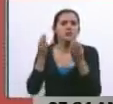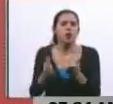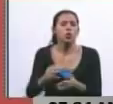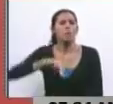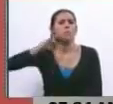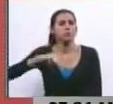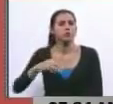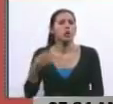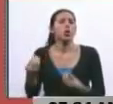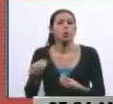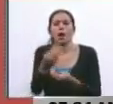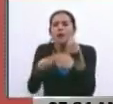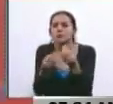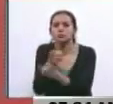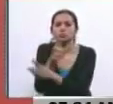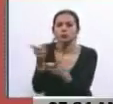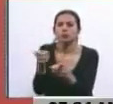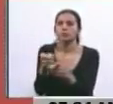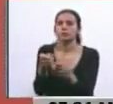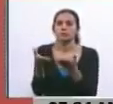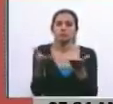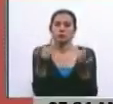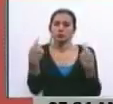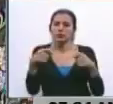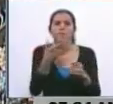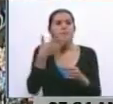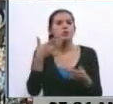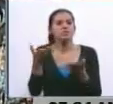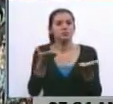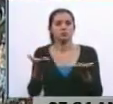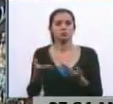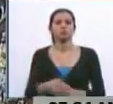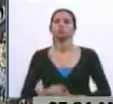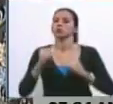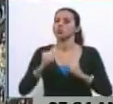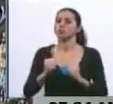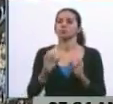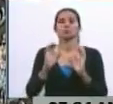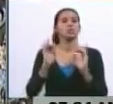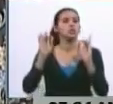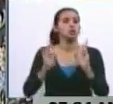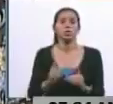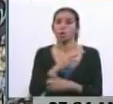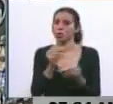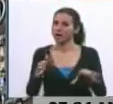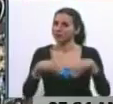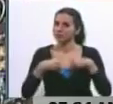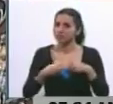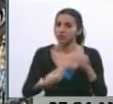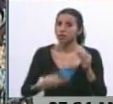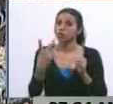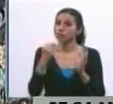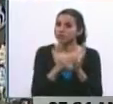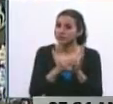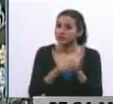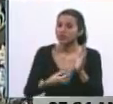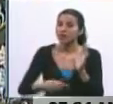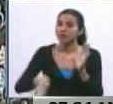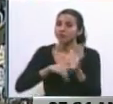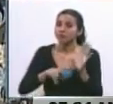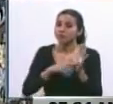preste un servicio de la manera más óptima y eficiente? Medidas radicales, Barry. Nosotros no aceptamos la reventa de teléfonos.